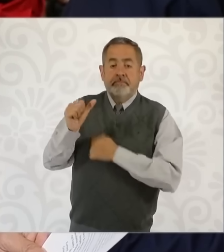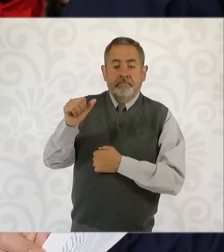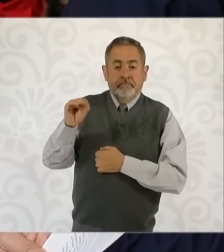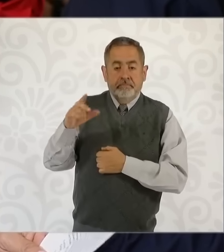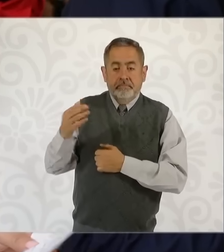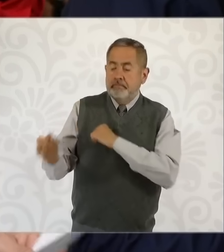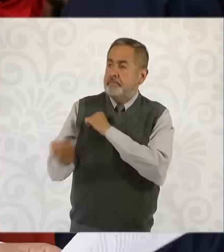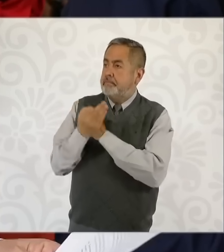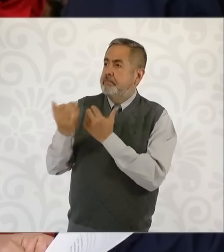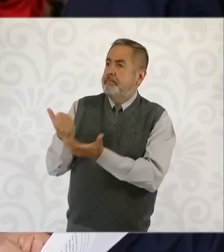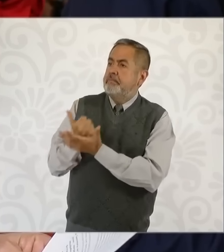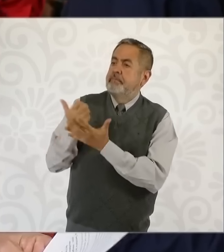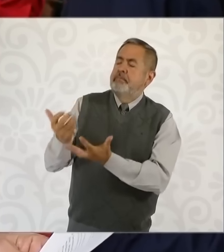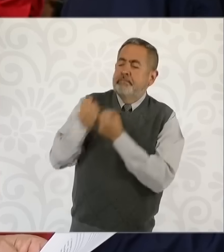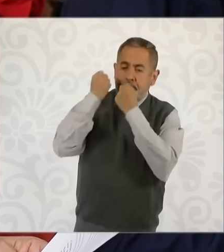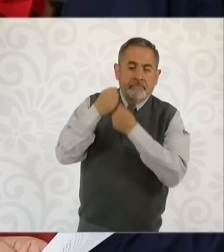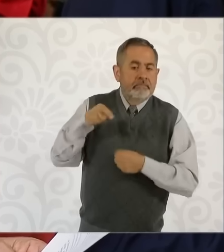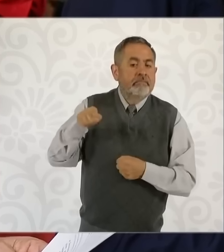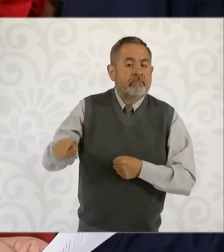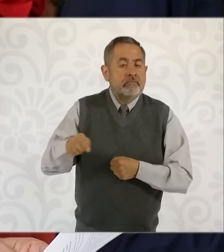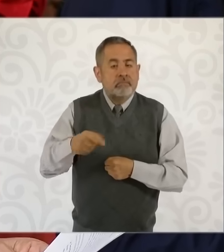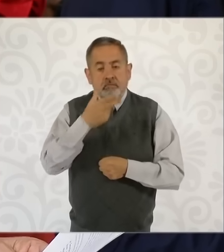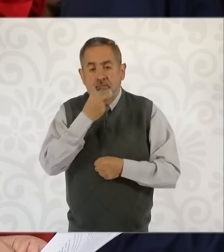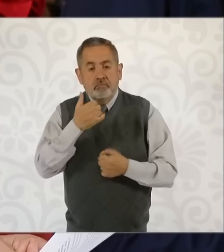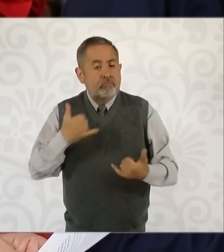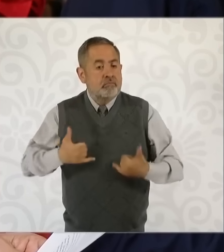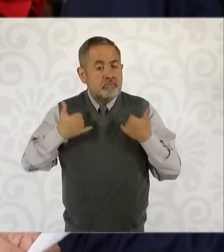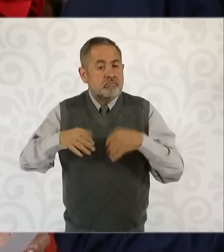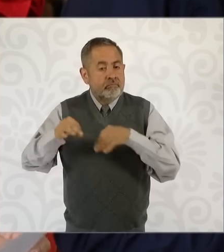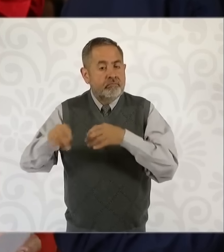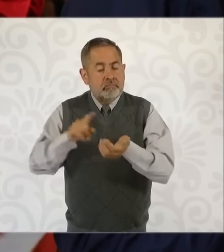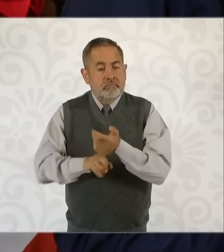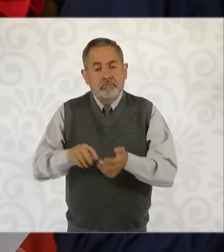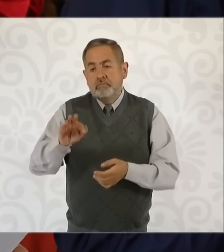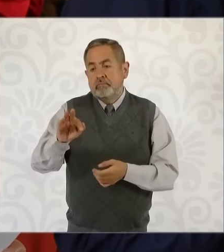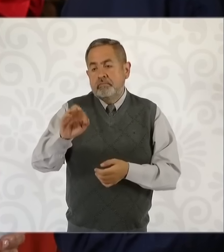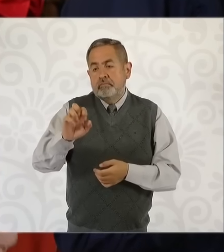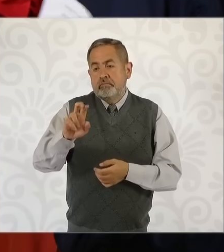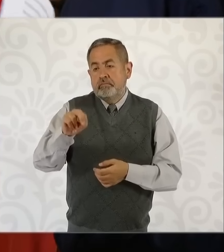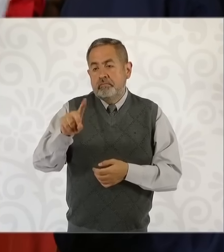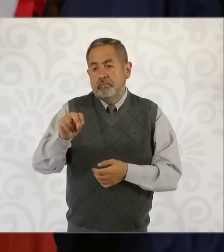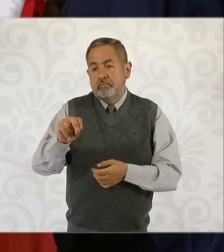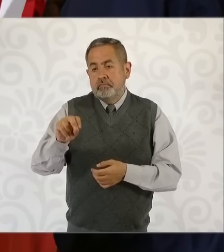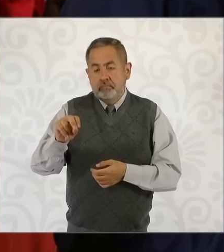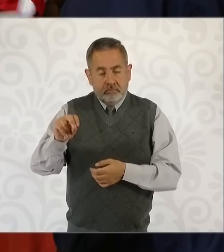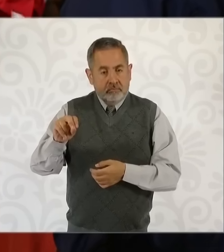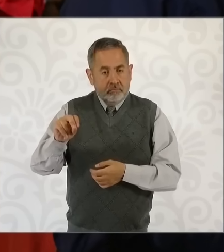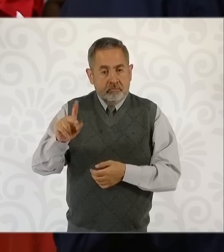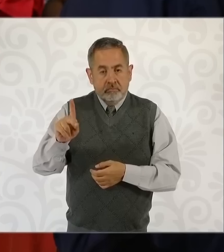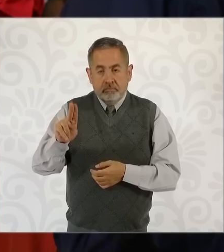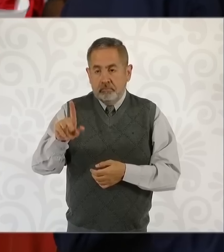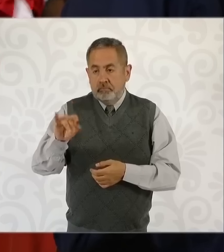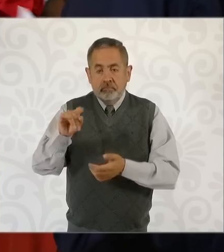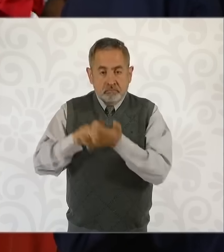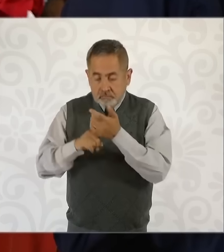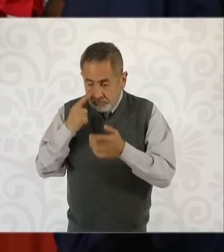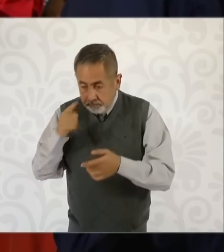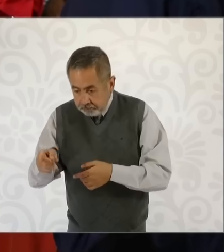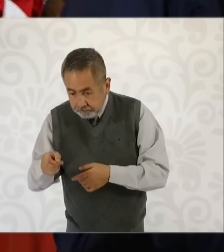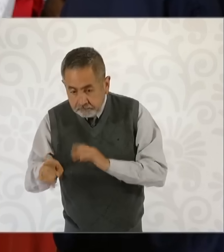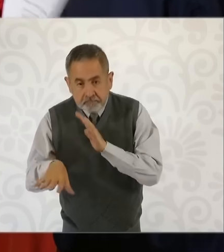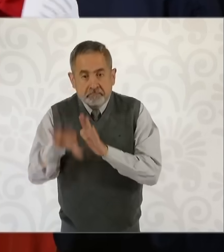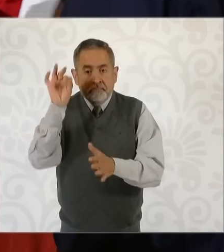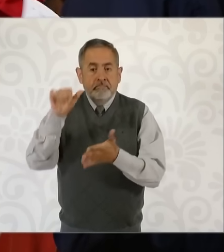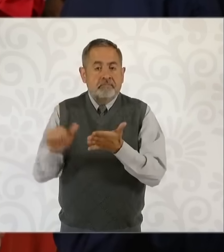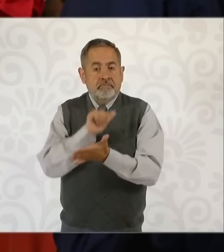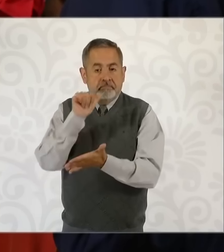joven que trabajaba en Gobernación, Fernando Pulido Kim, que encontró el acta de defunción